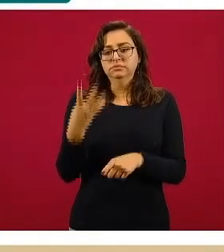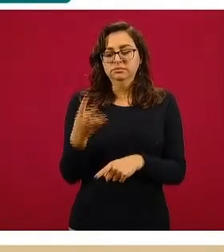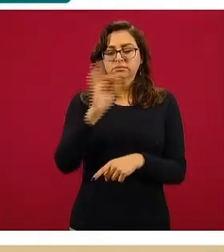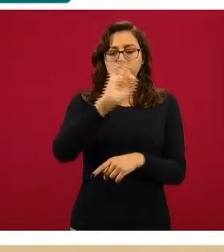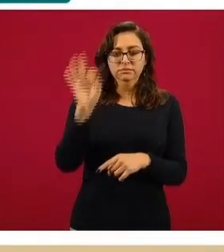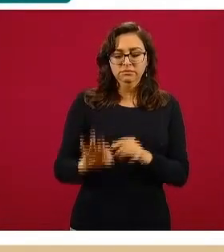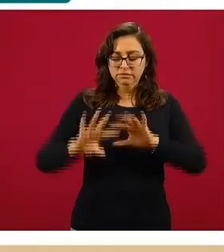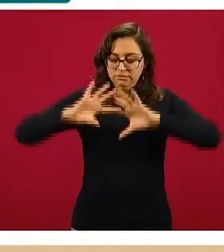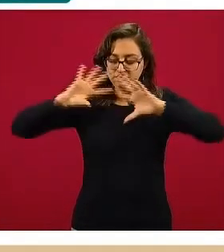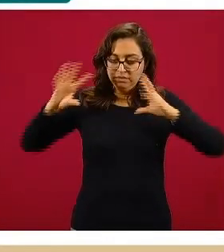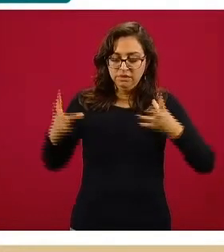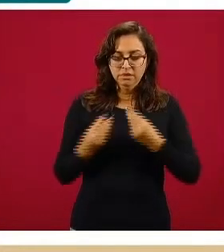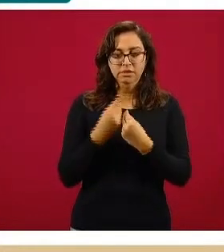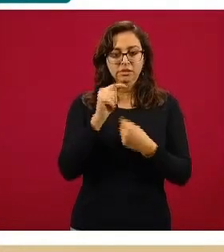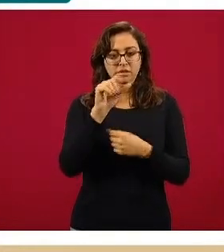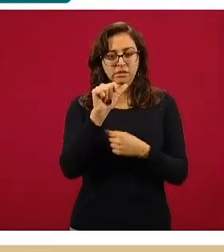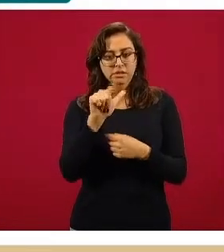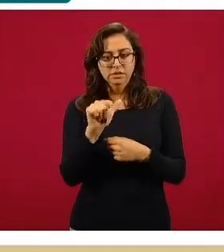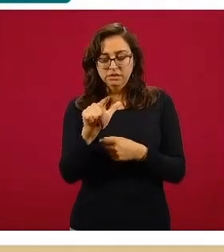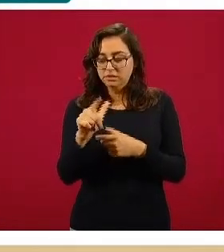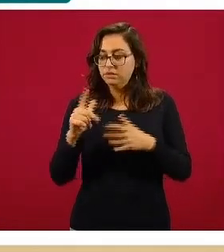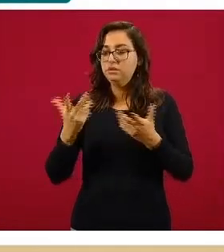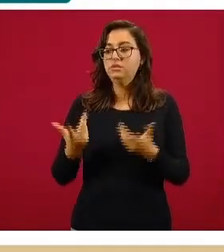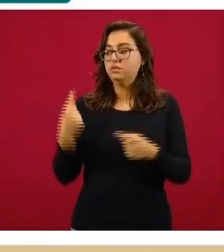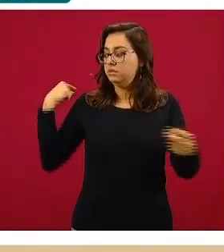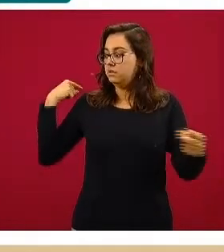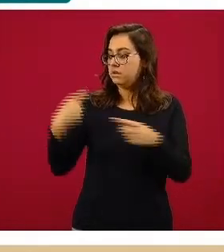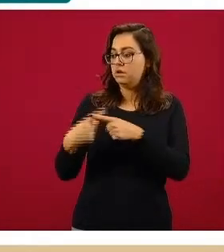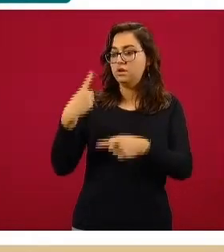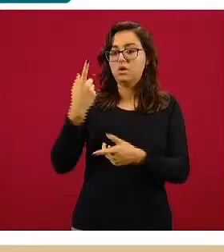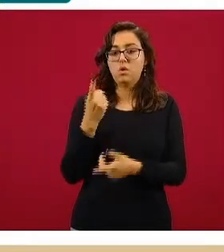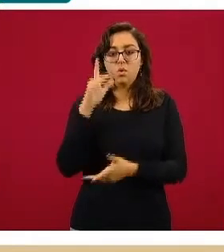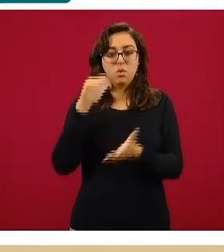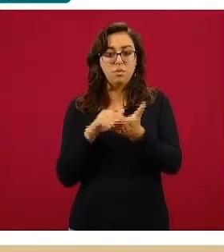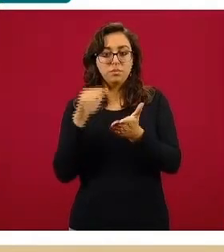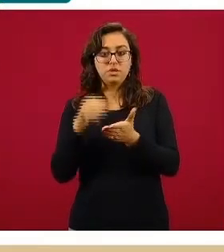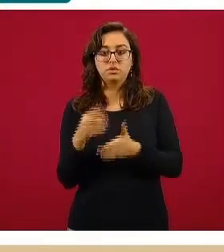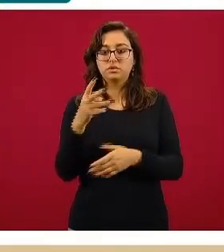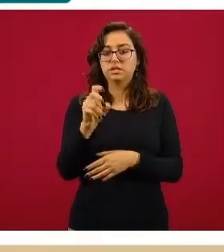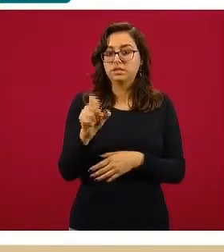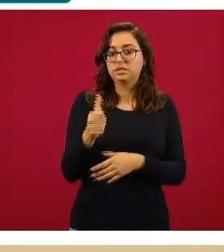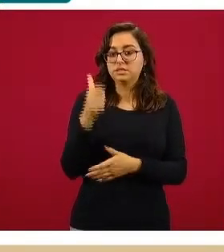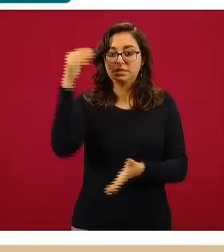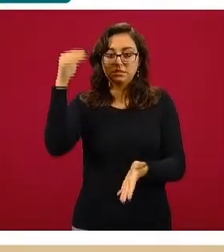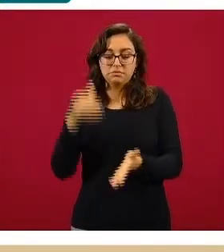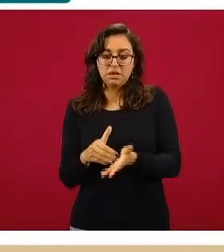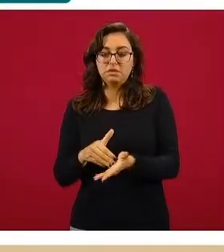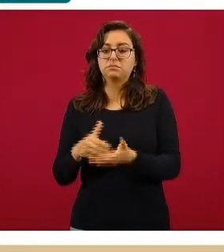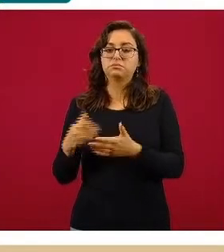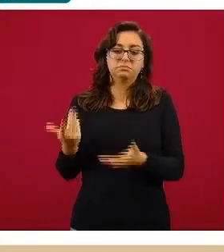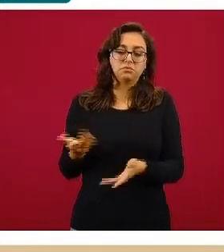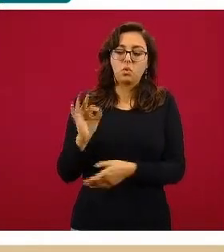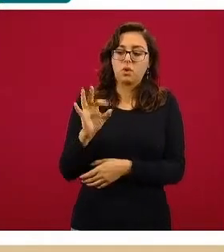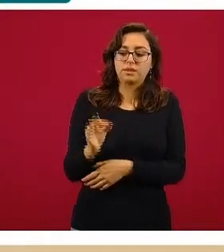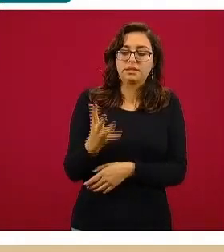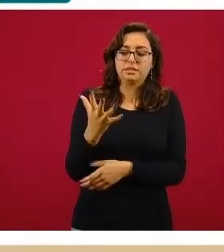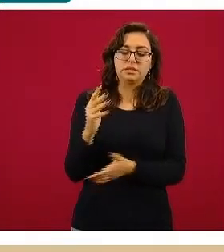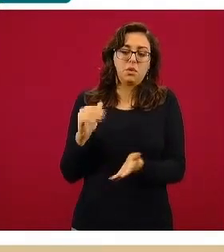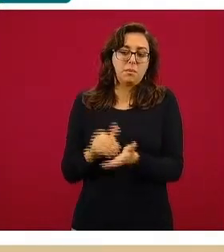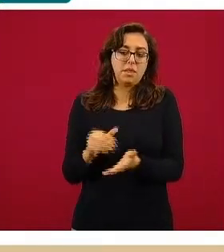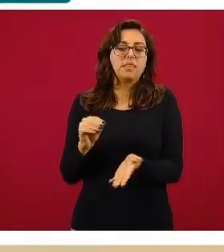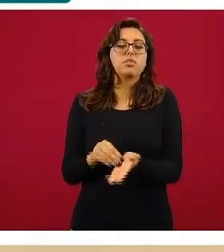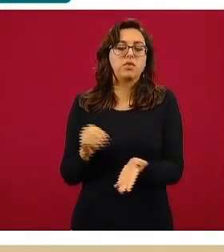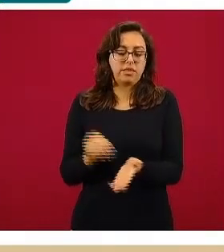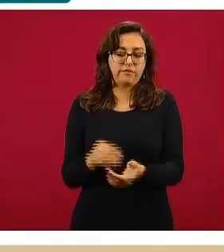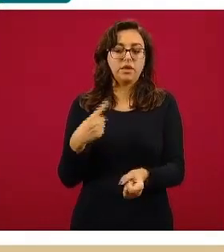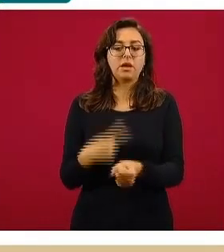relación al total de los casos estimados, es decir, de este más de 1.036.000 personas, y representan la